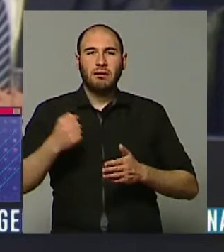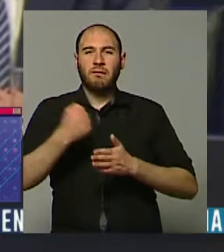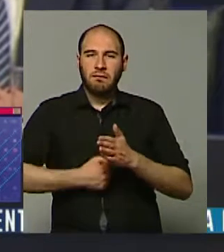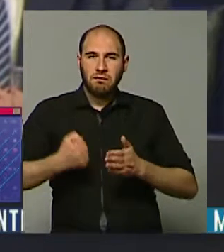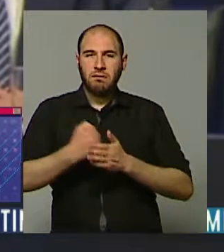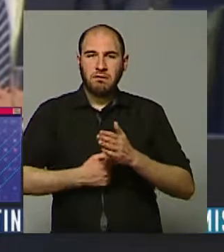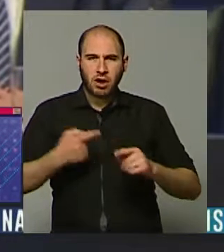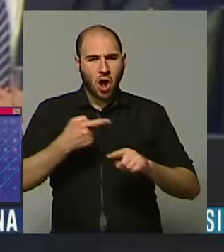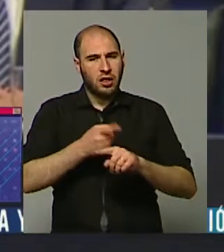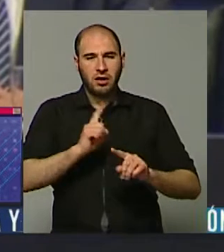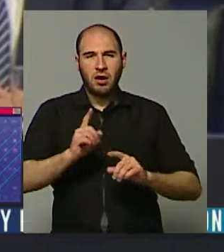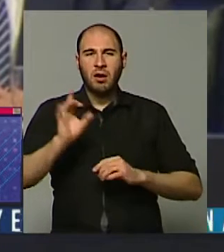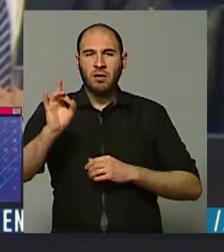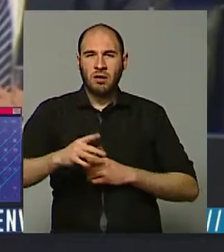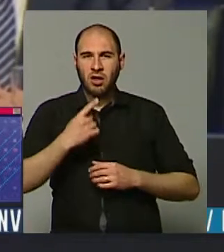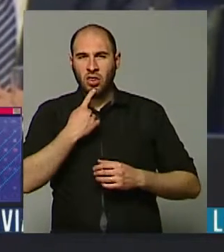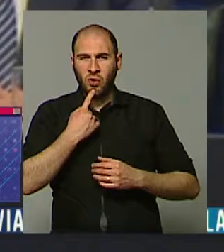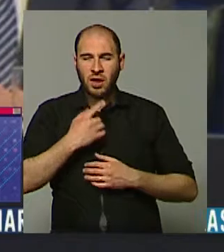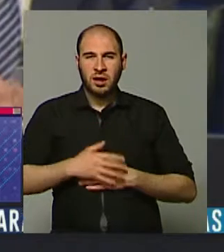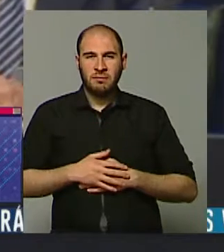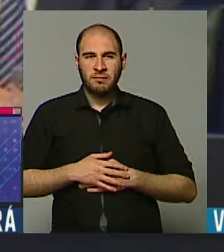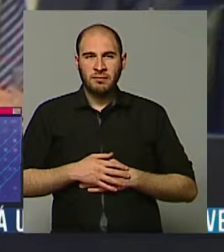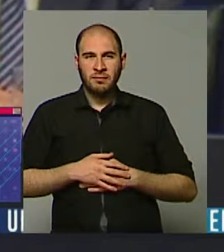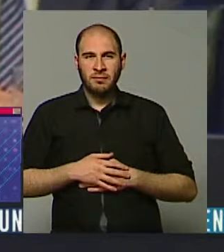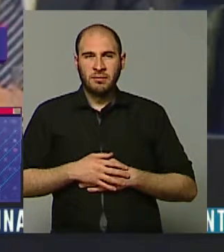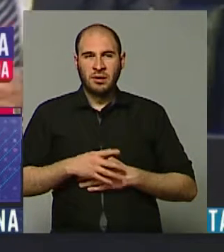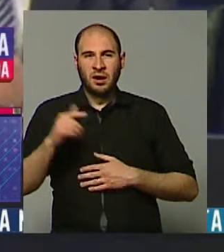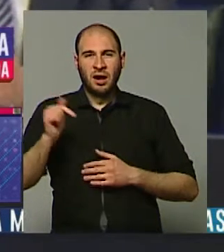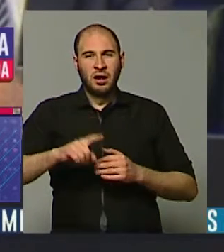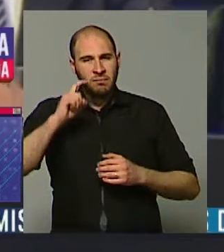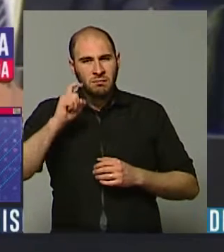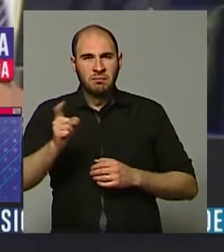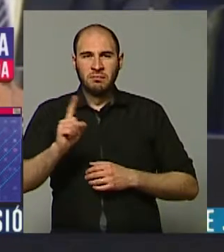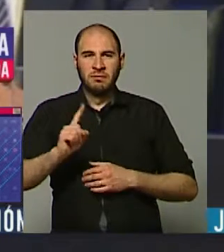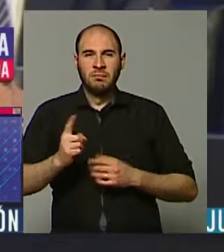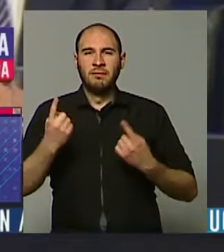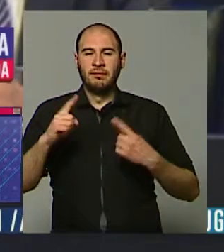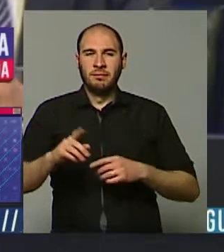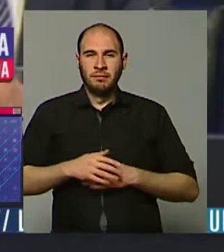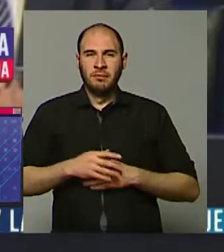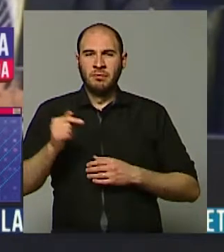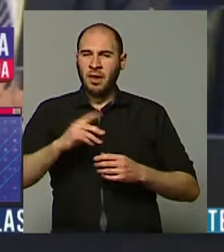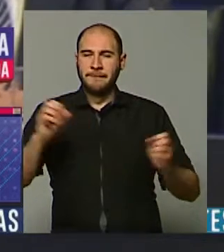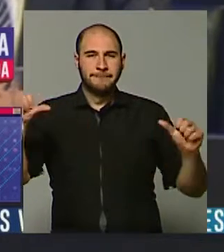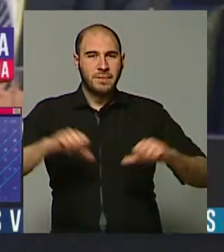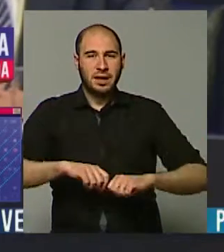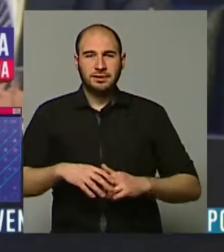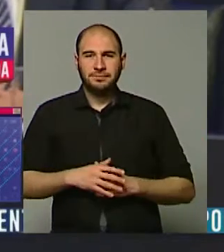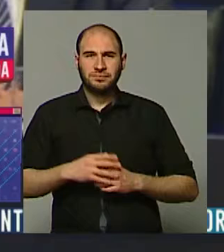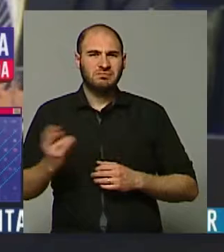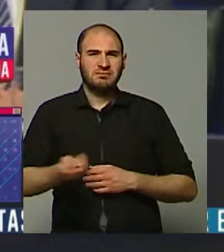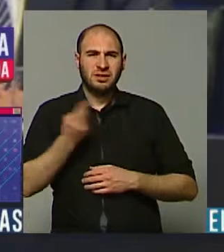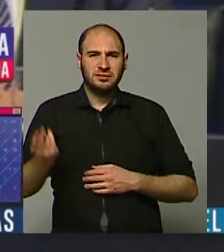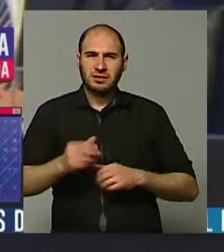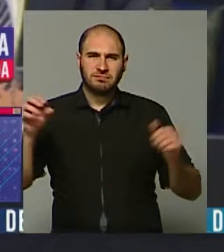esa tendencia, sino meramente especulativos, no necesariamente ilegítimos, pero sí nocivos para, innecesarios